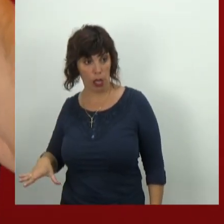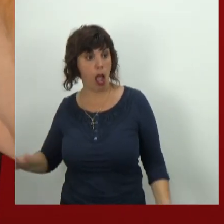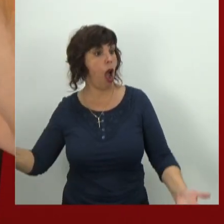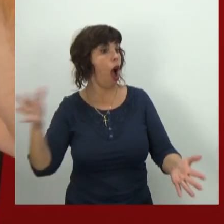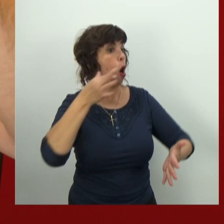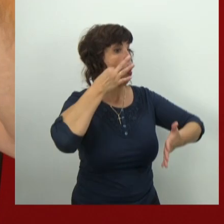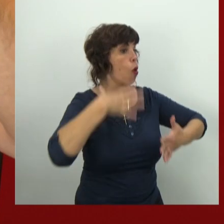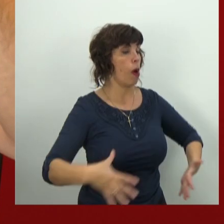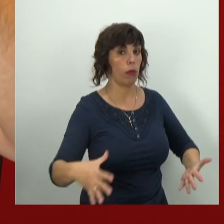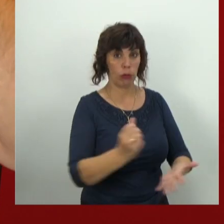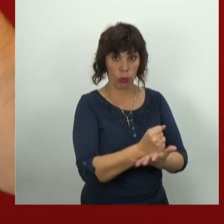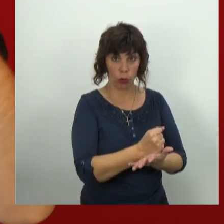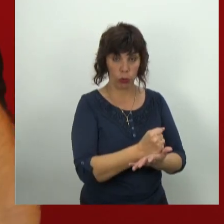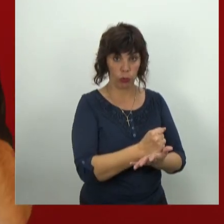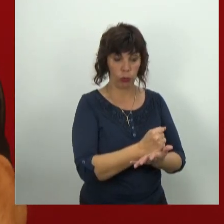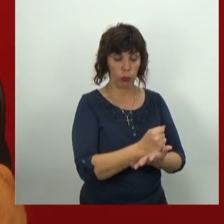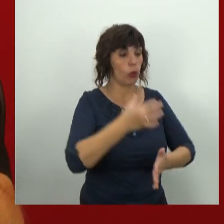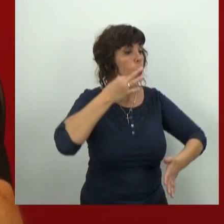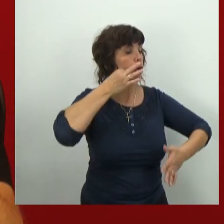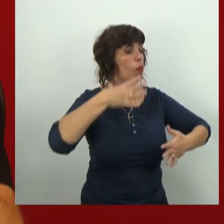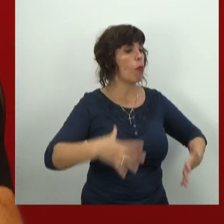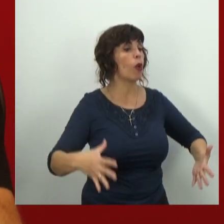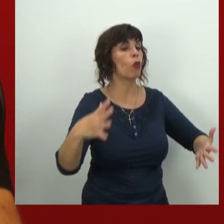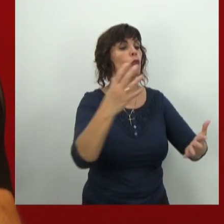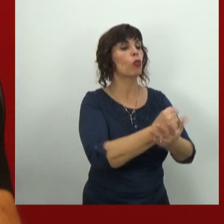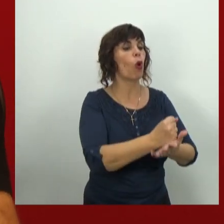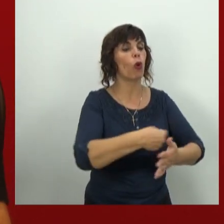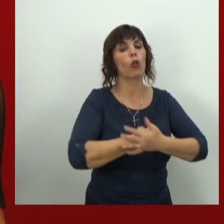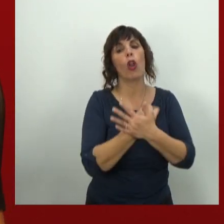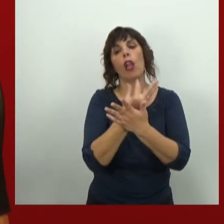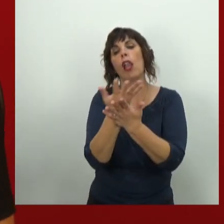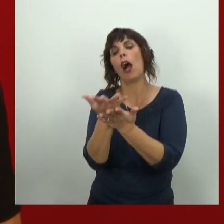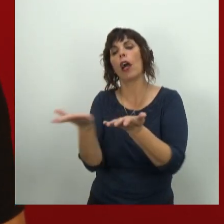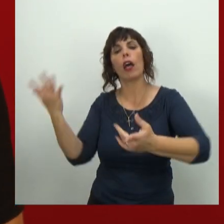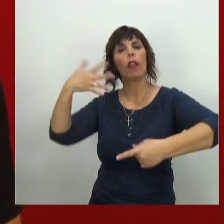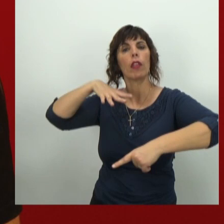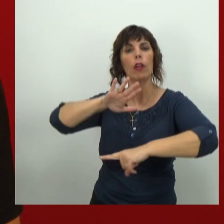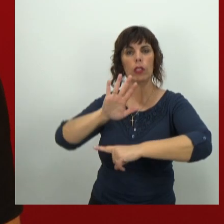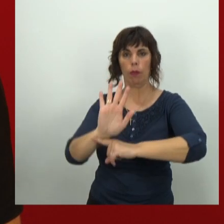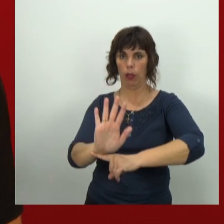humano. A todo ser humano, en algún momento la